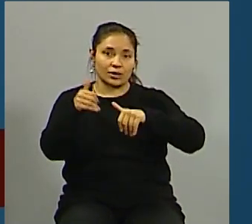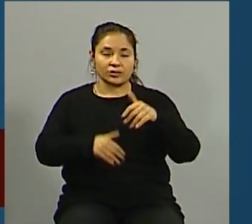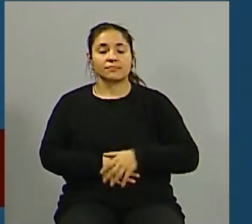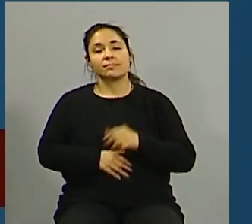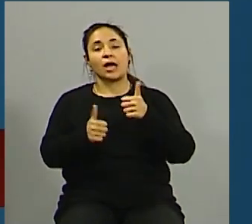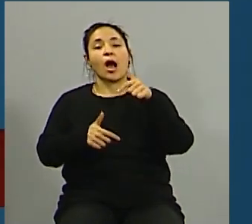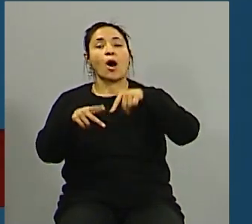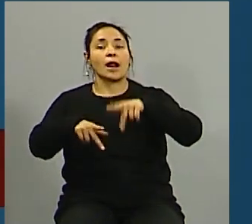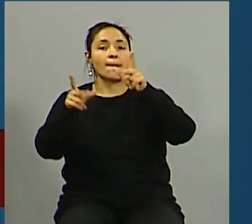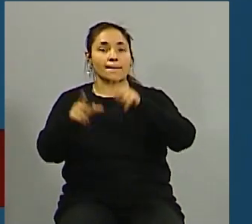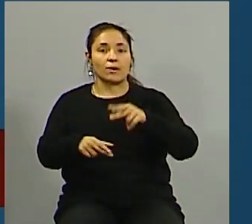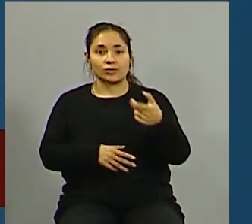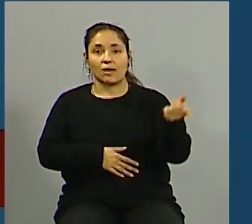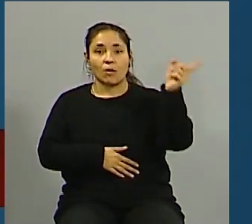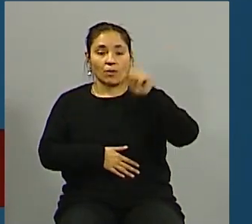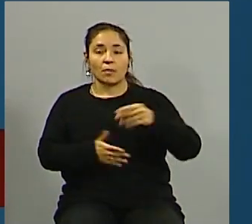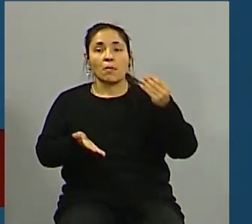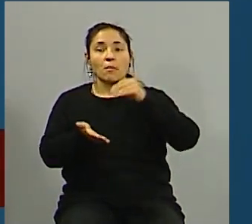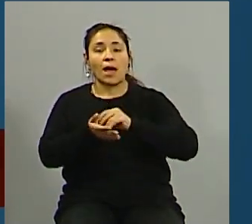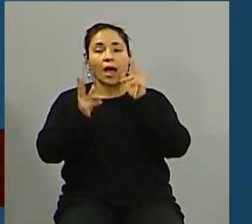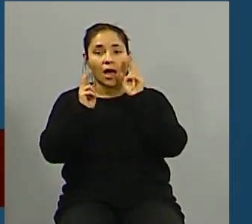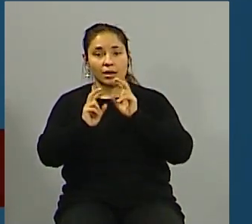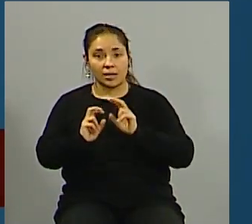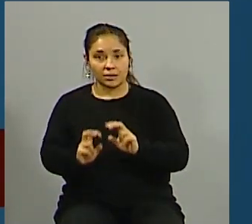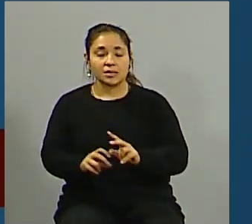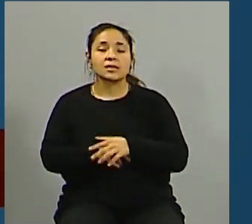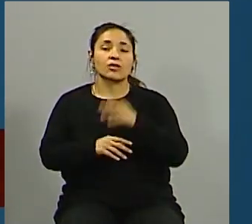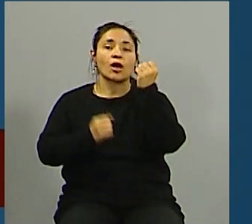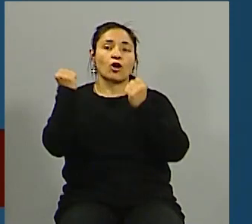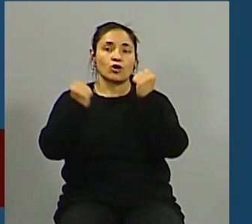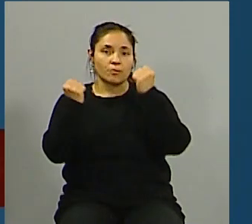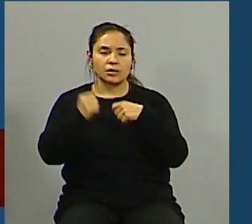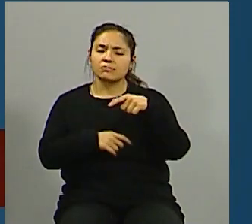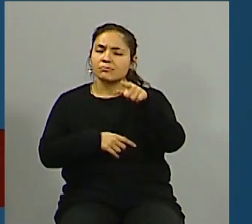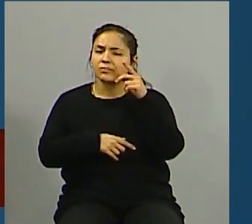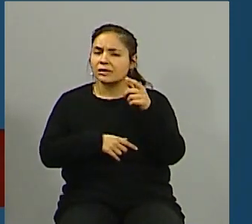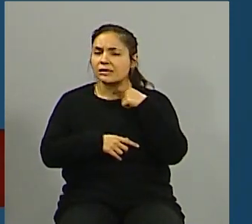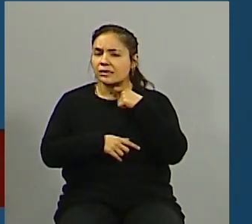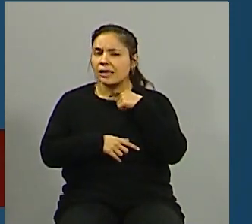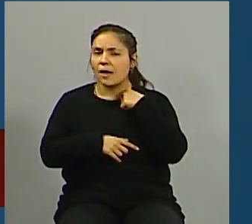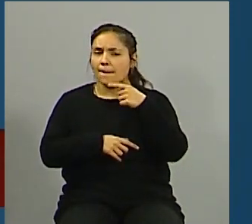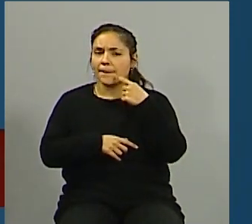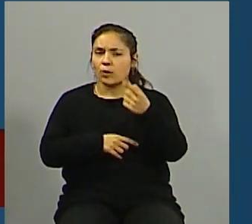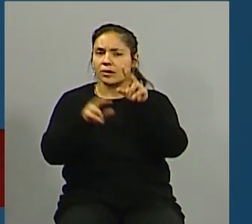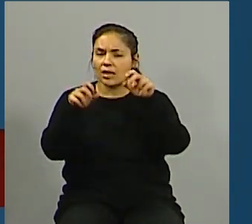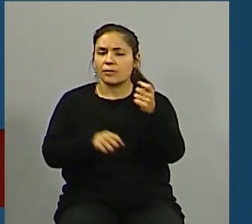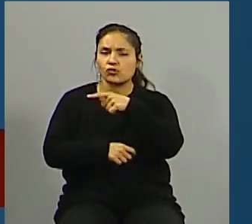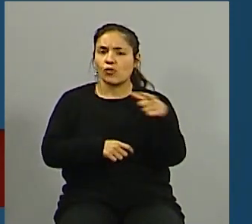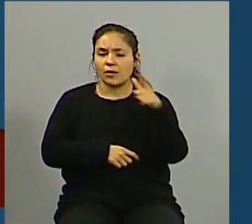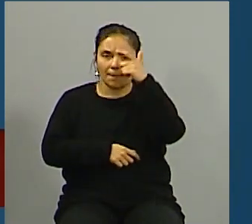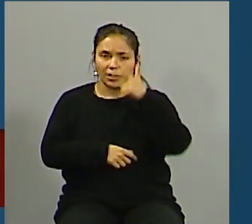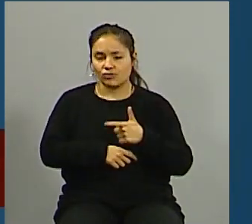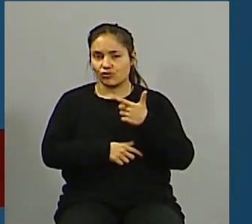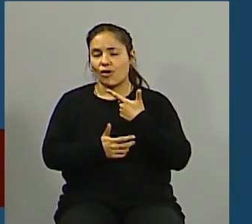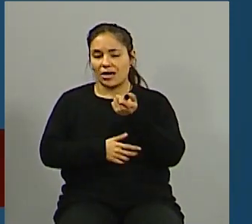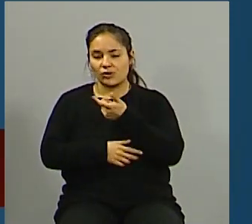una pausa. Enseguida volvemos, por supuesto, para seguir analizando lo que sucede con la economía. Ya después me quiero meter un poco en lo que es el poder adquisitivo, que me parece que está bueno,